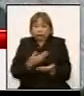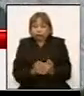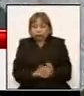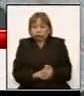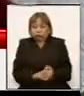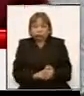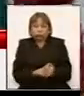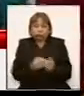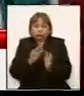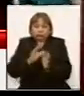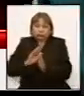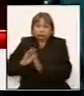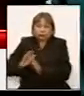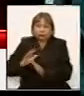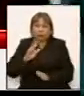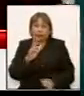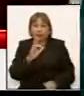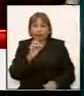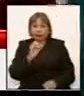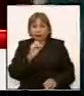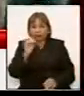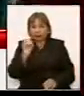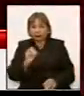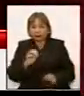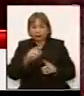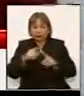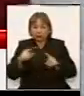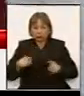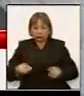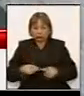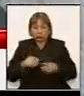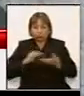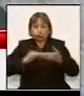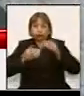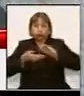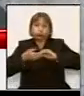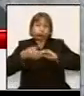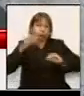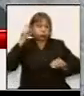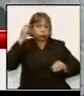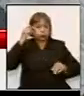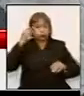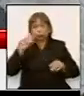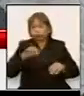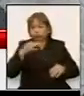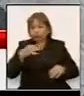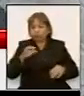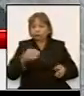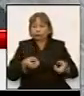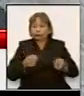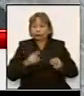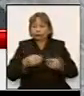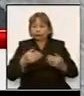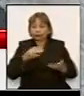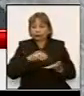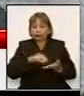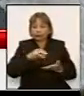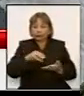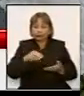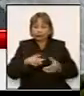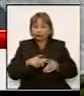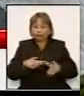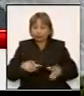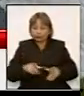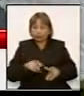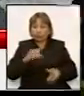Únicamente dejarnos un 30% de terrenos comunales y políticos, ¿no? Pero siempre y cuando el pueblo de la zona alta